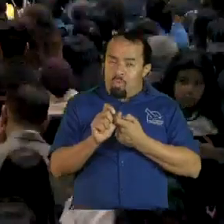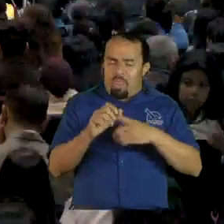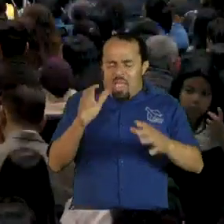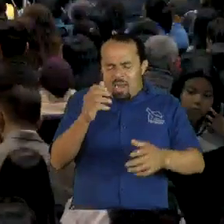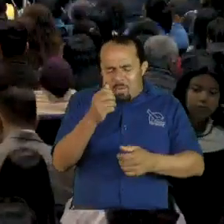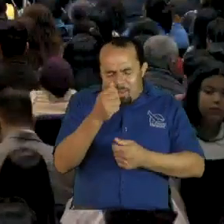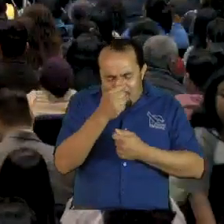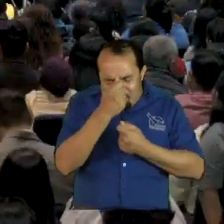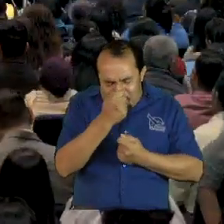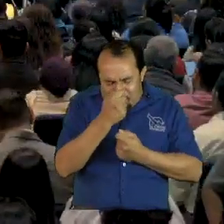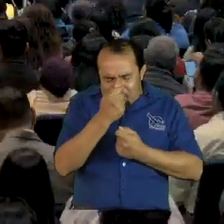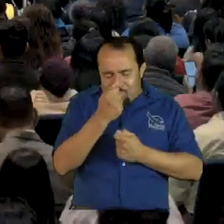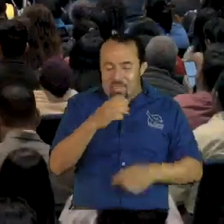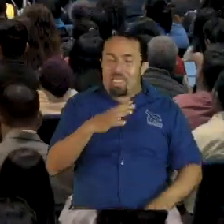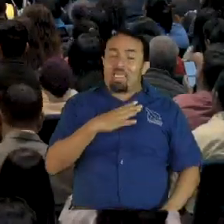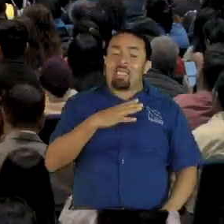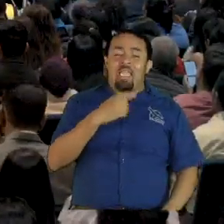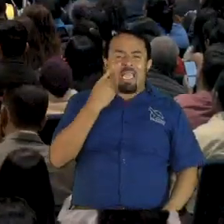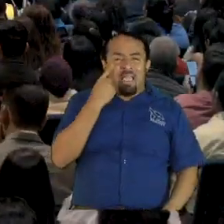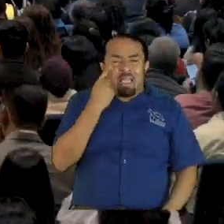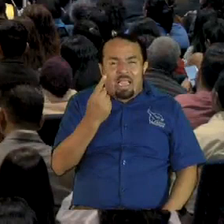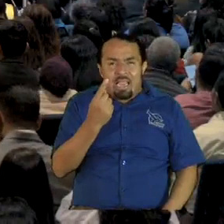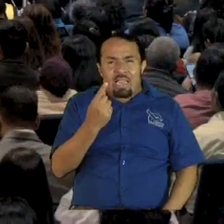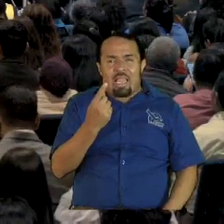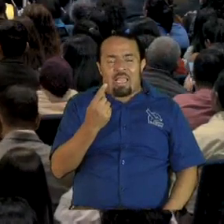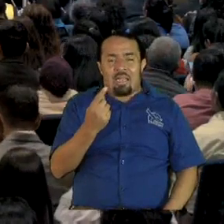Tiene que haber una convicción de pecado.